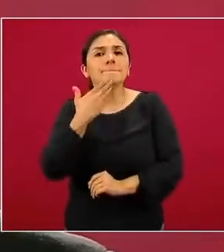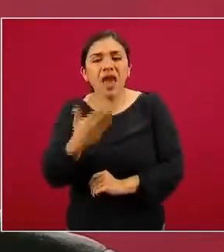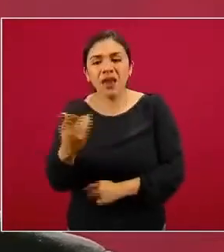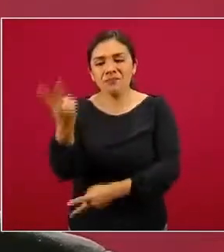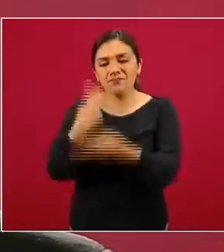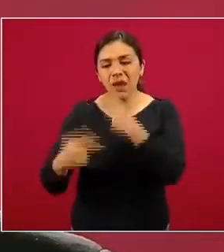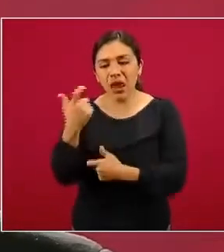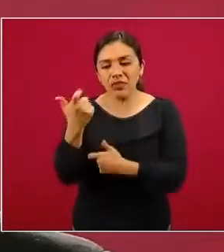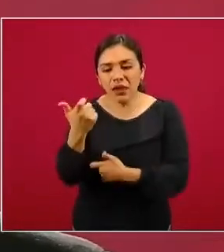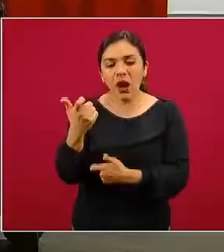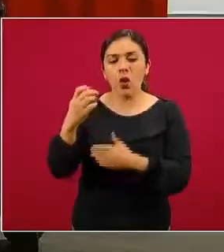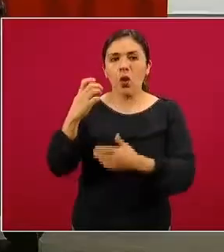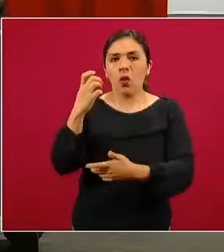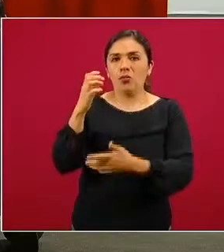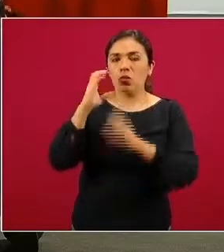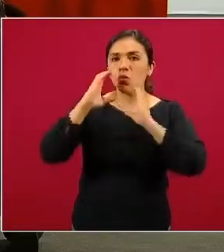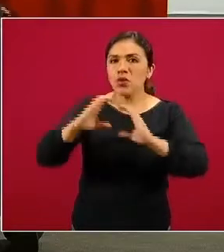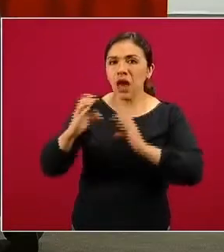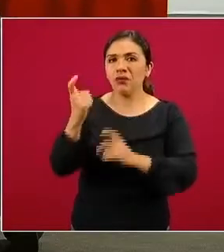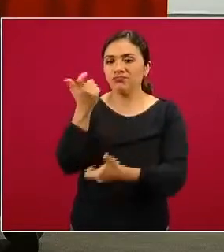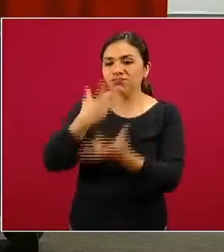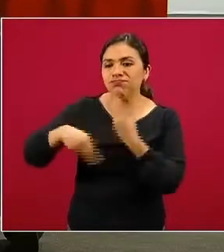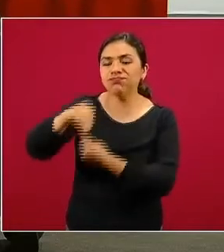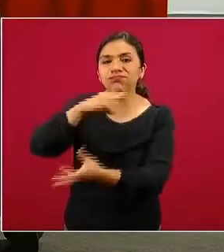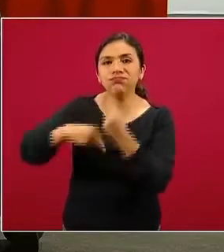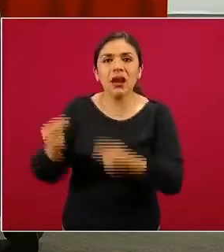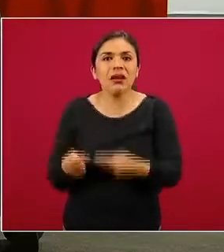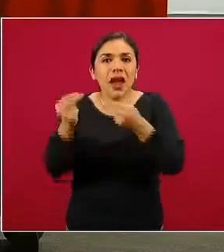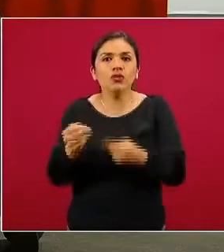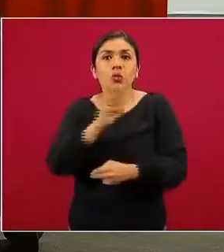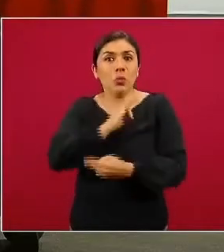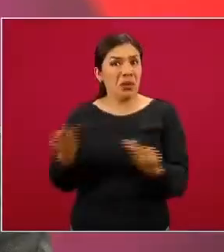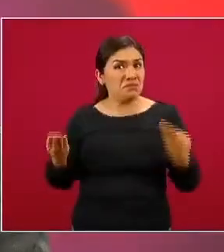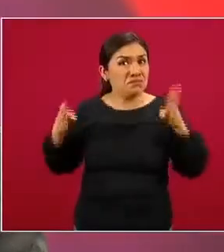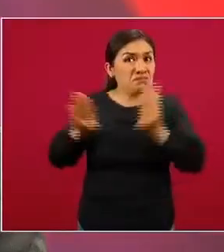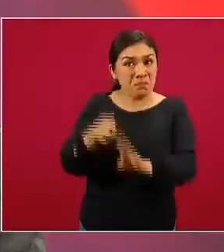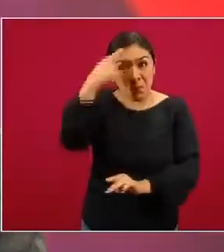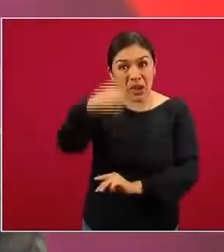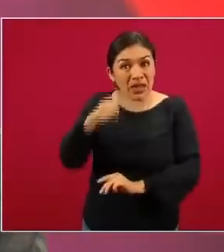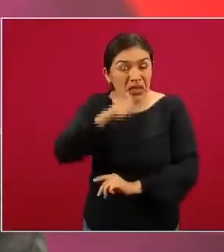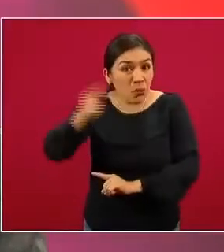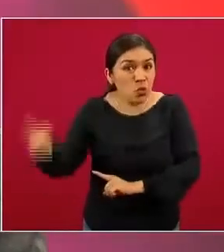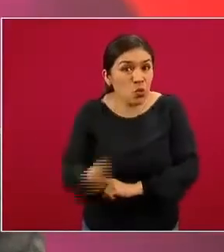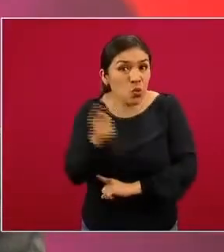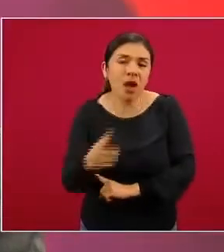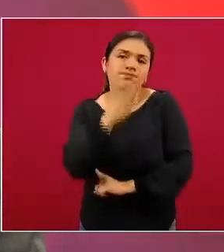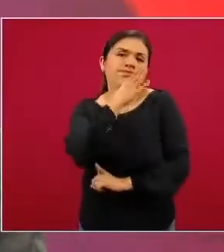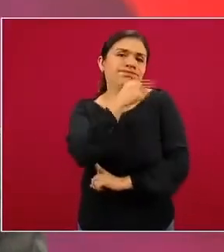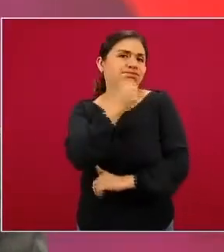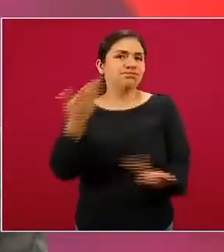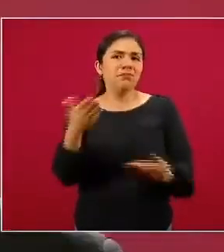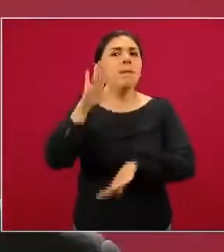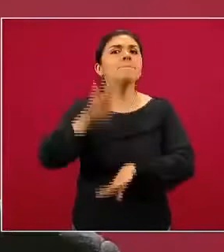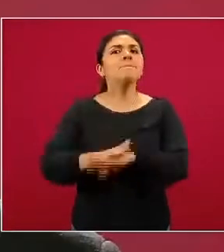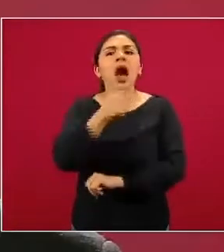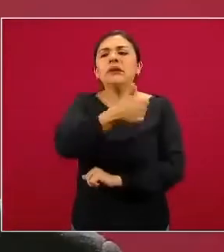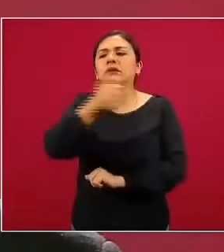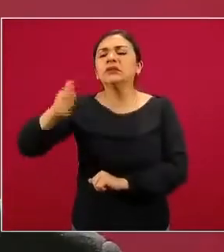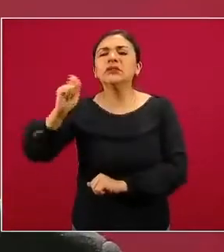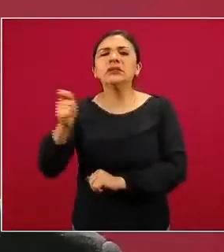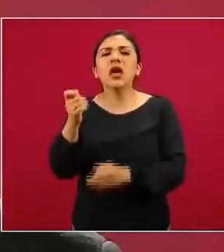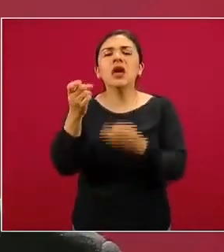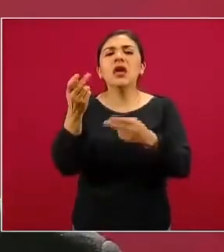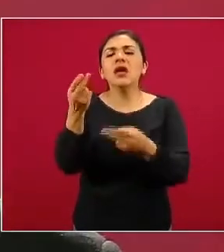economía, en la medida en que no se puede tener permanentemente cerradas las actividades, sobre todo aquellas que